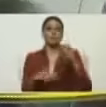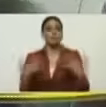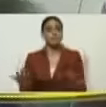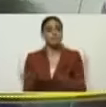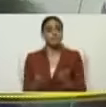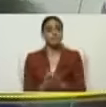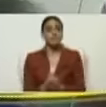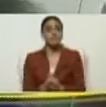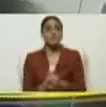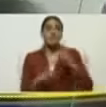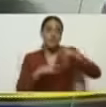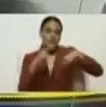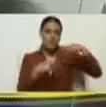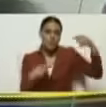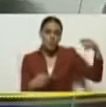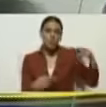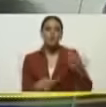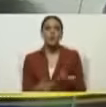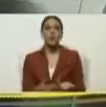y de revolución